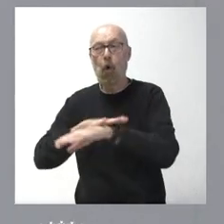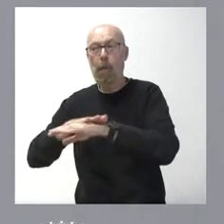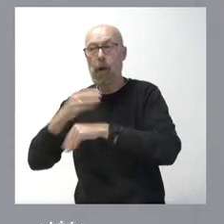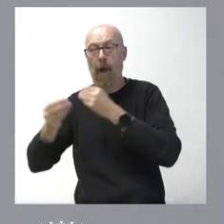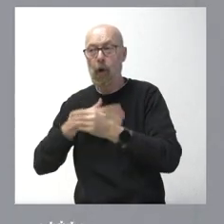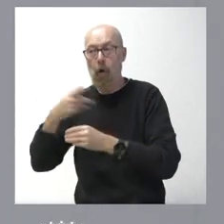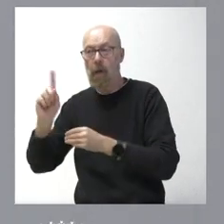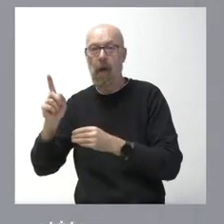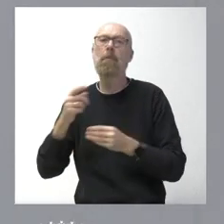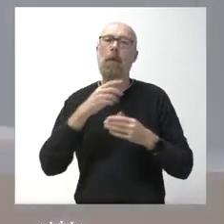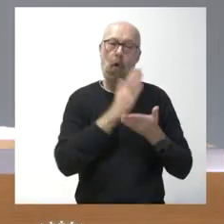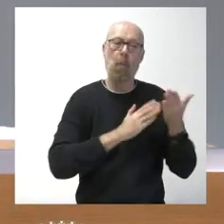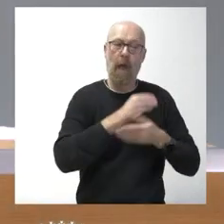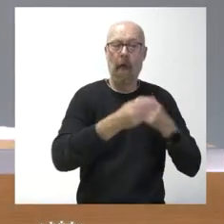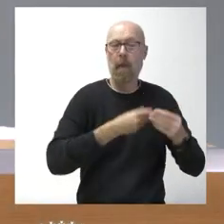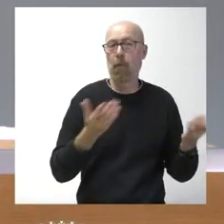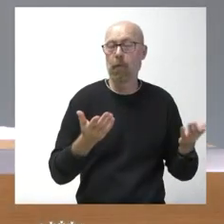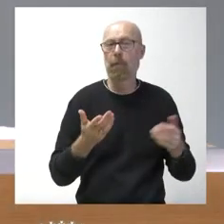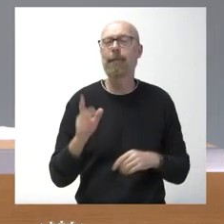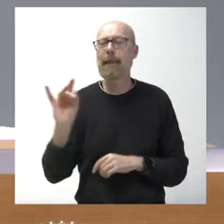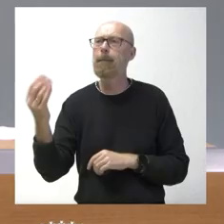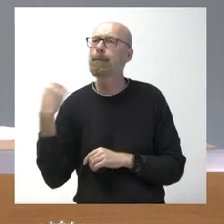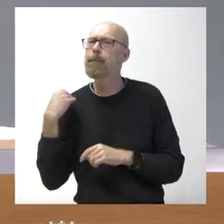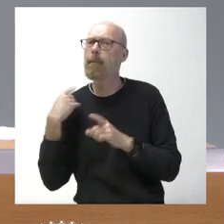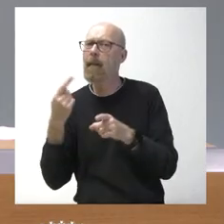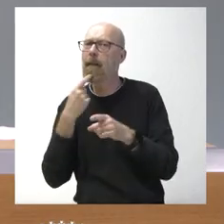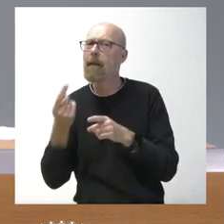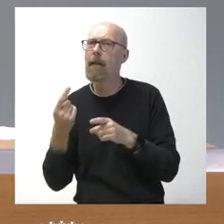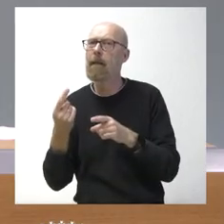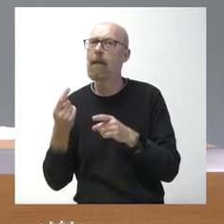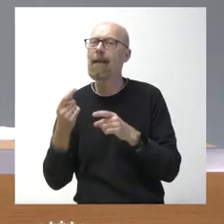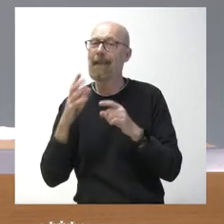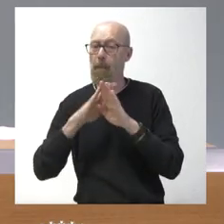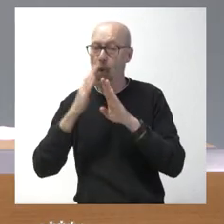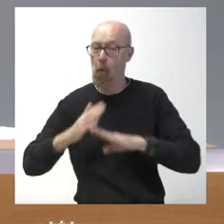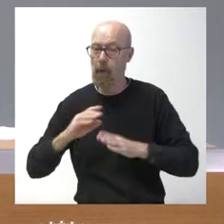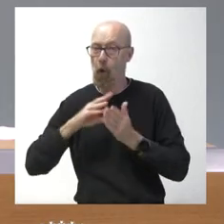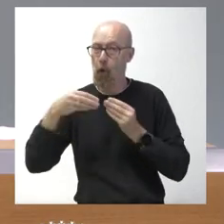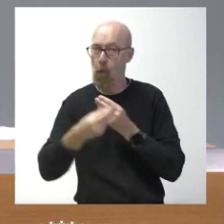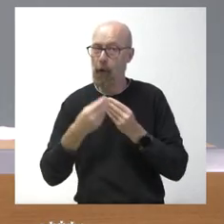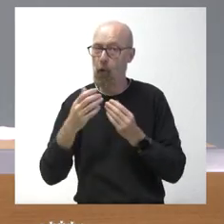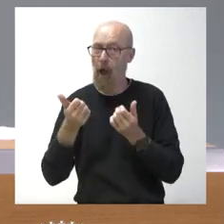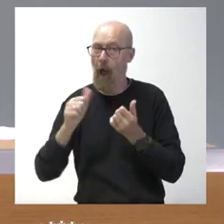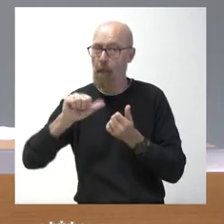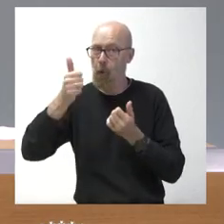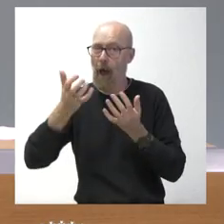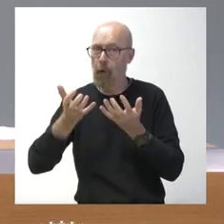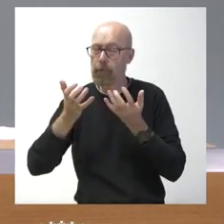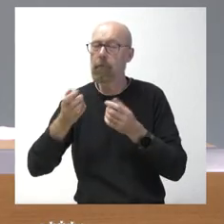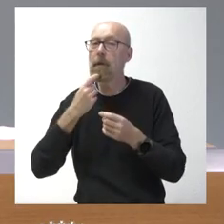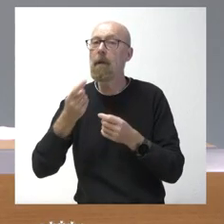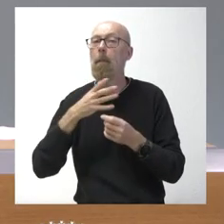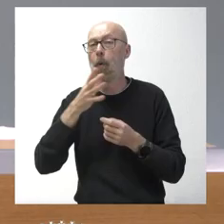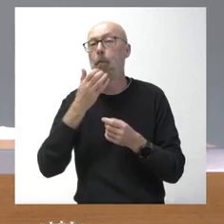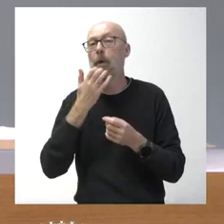autónomas Sí pero le preguntaba por la flexibilización del documento finalmente aprobado porque sí que es verdad que se penalizan menos por